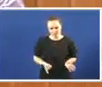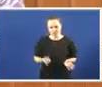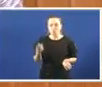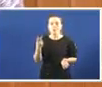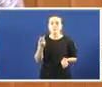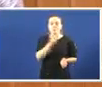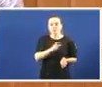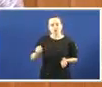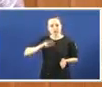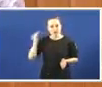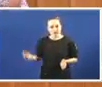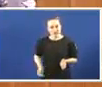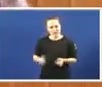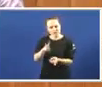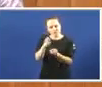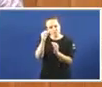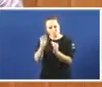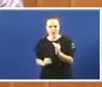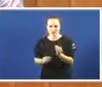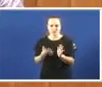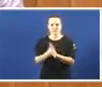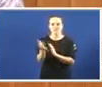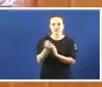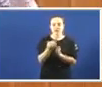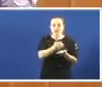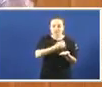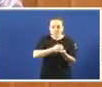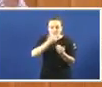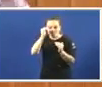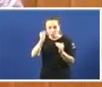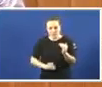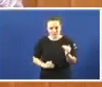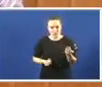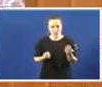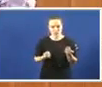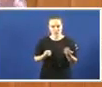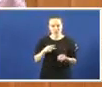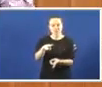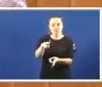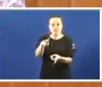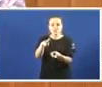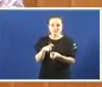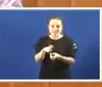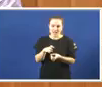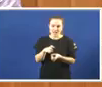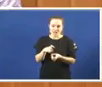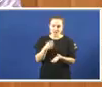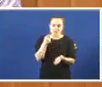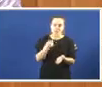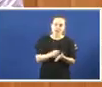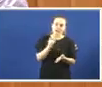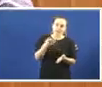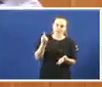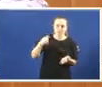patrimonios, provocando un dobre efecto, unha caída da recaudación e unha redistribución da carga fiscal, na que pagamos máis os